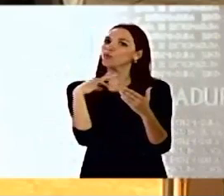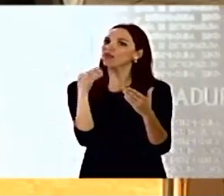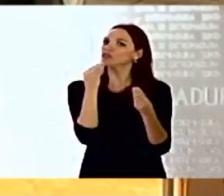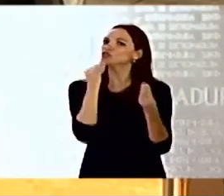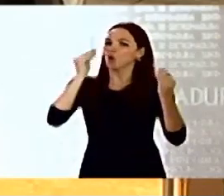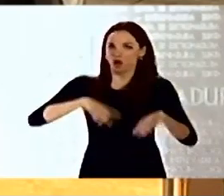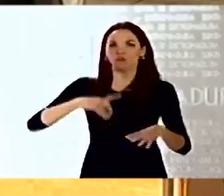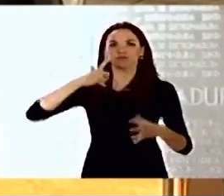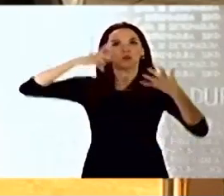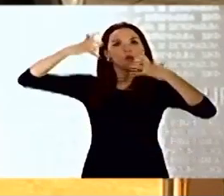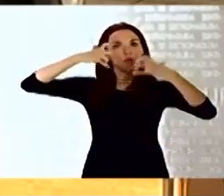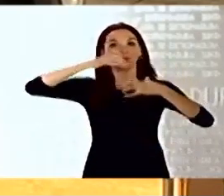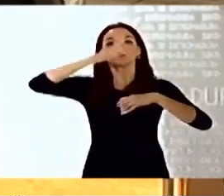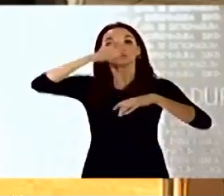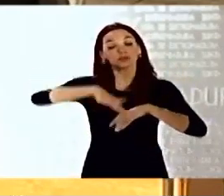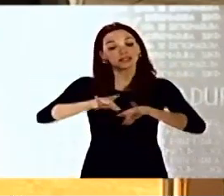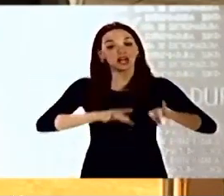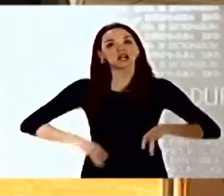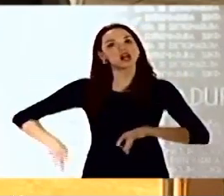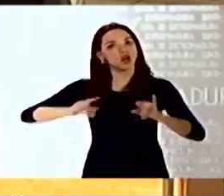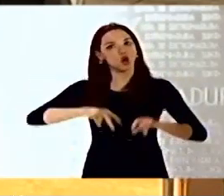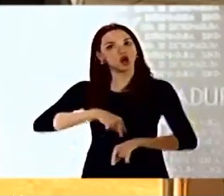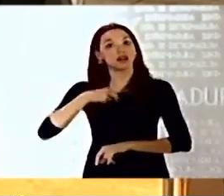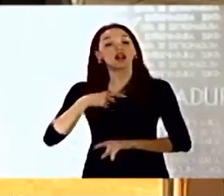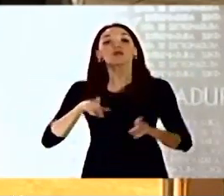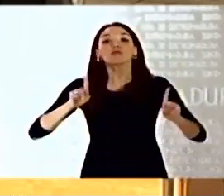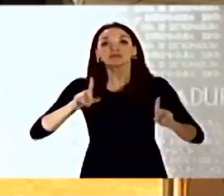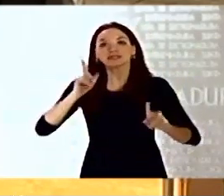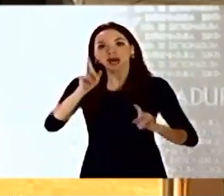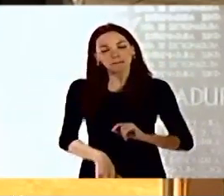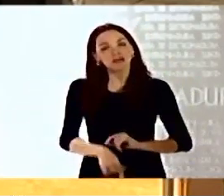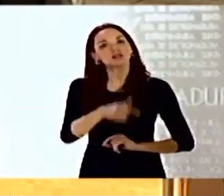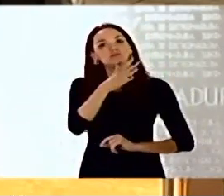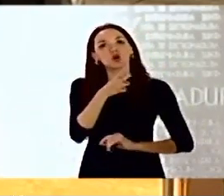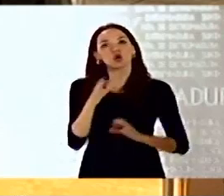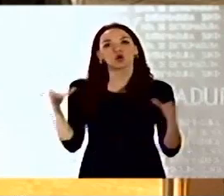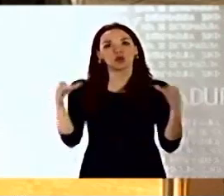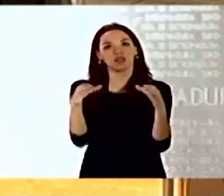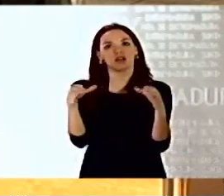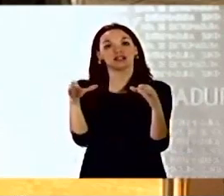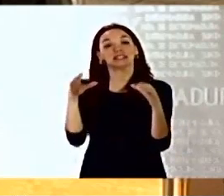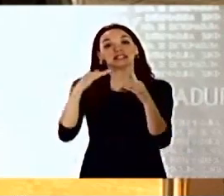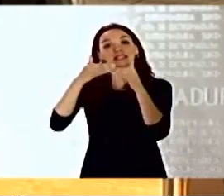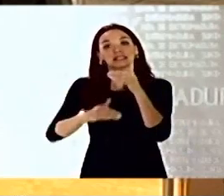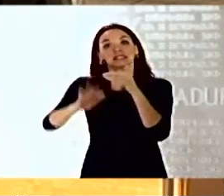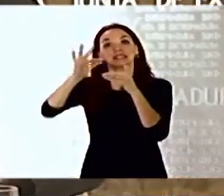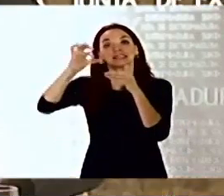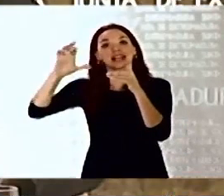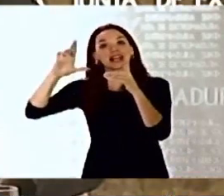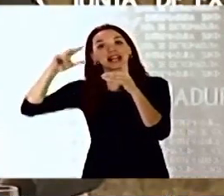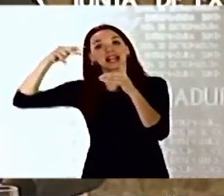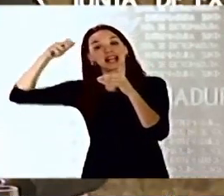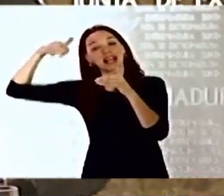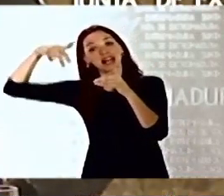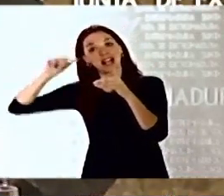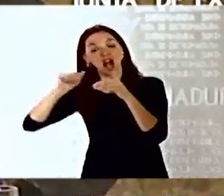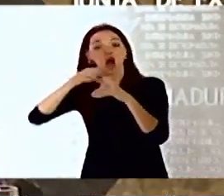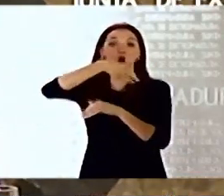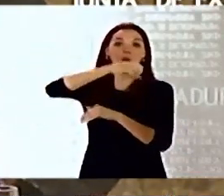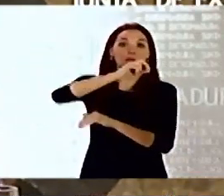histórico para esta región en general, pero sobre todo para la comarca de La Serena y para Monterrubio de La Serena